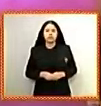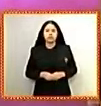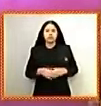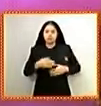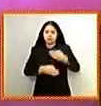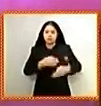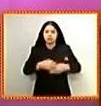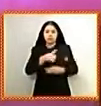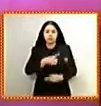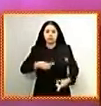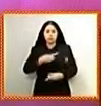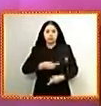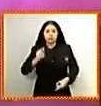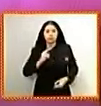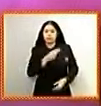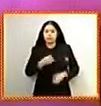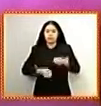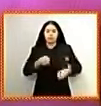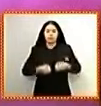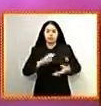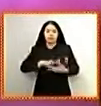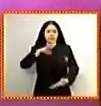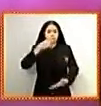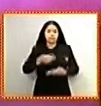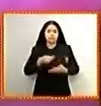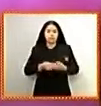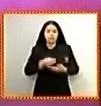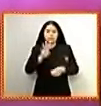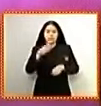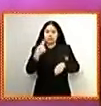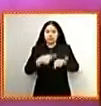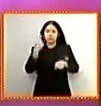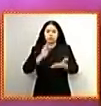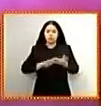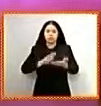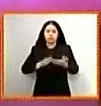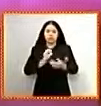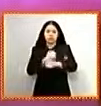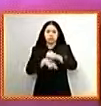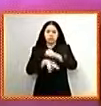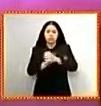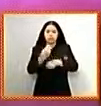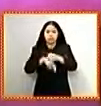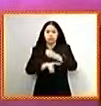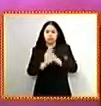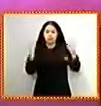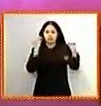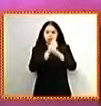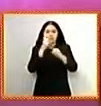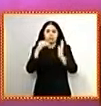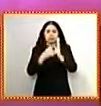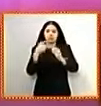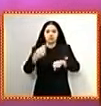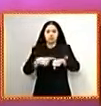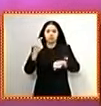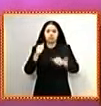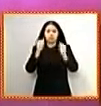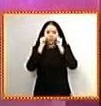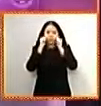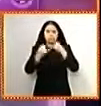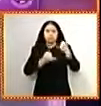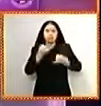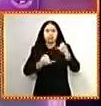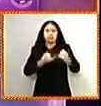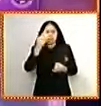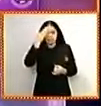Continuamos la diversión de nuestro sorteo multiplicando tu dinero 4.000 veces tu inversión con premiados y 1.000 veces con premiados. Atentos jugadores porque